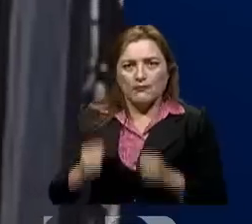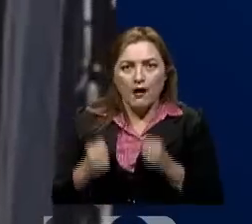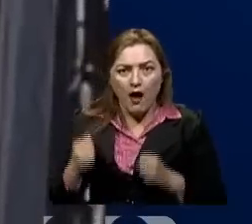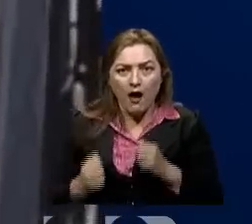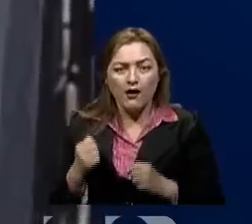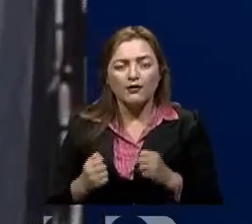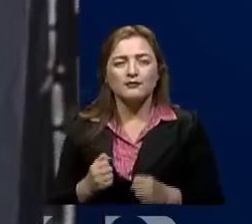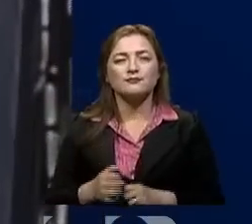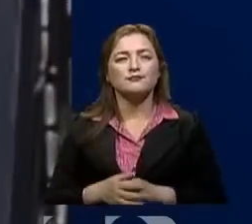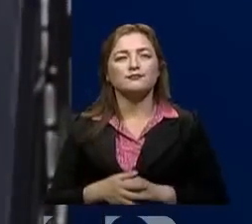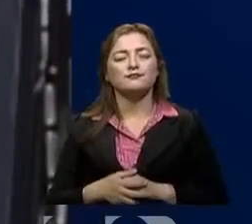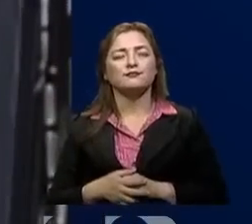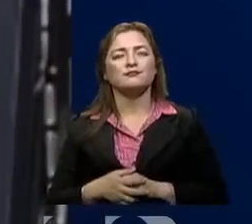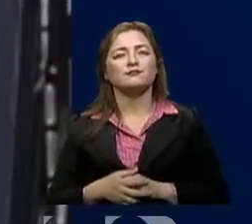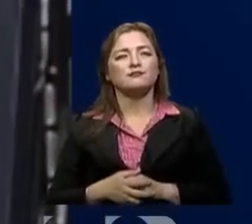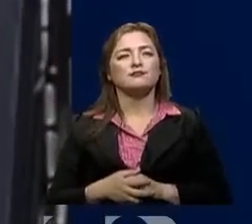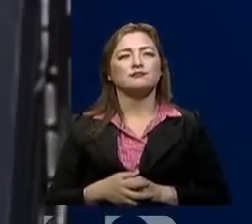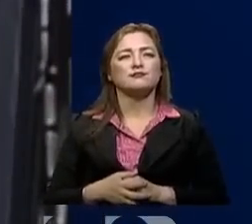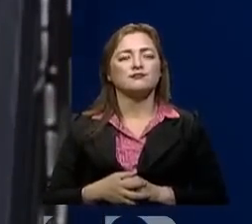carrera.